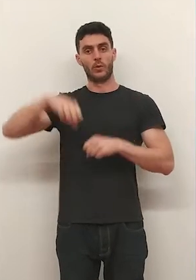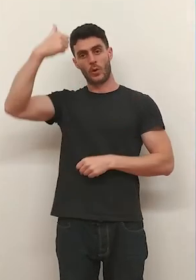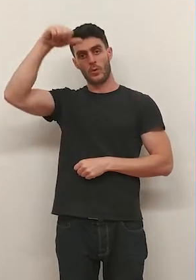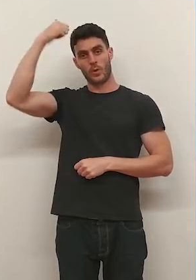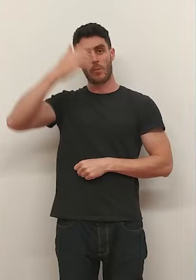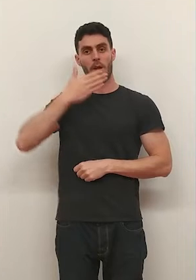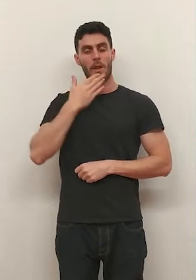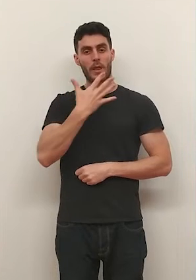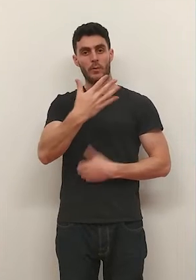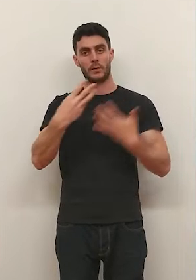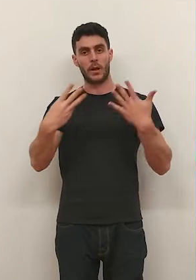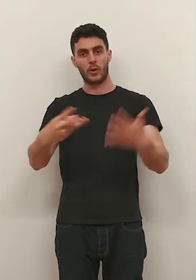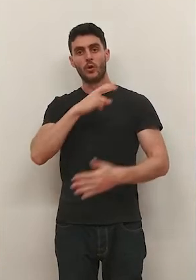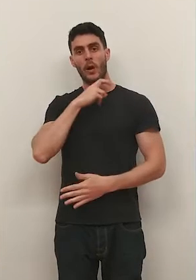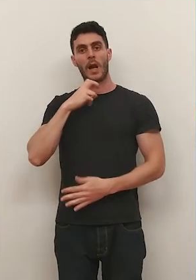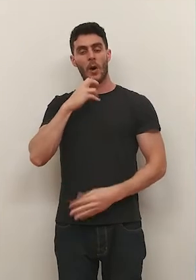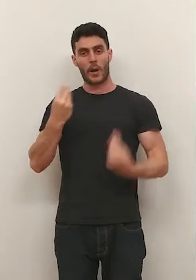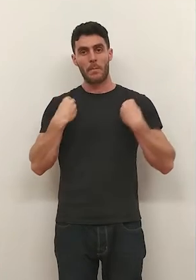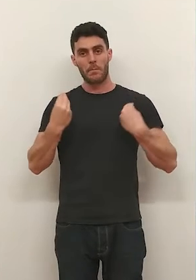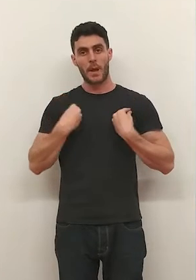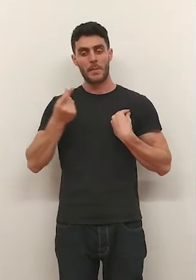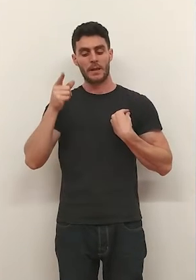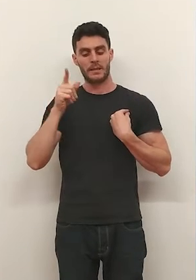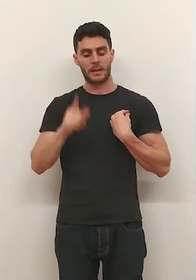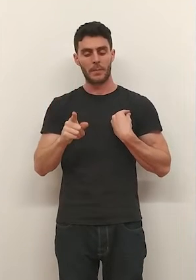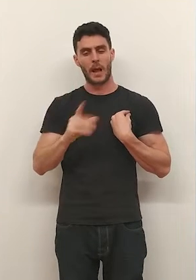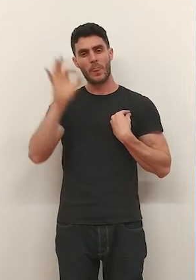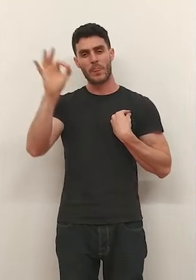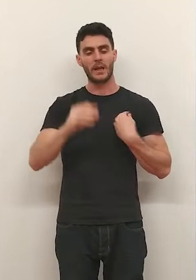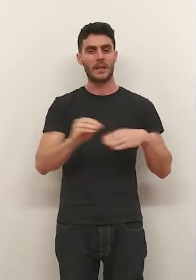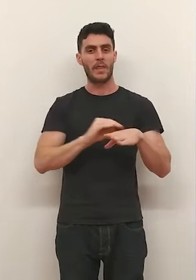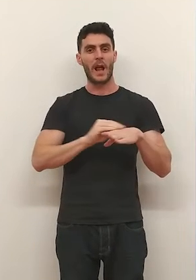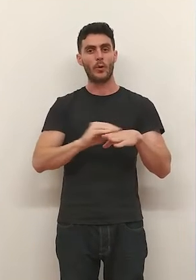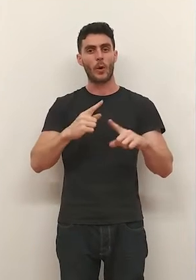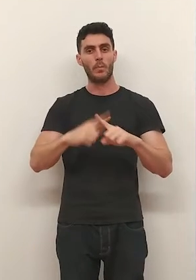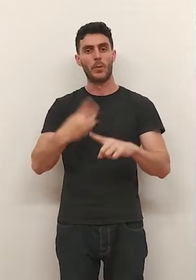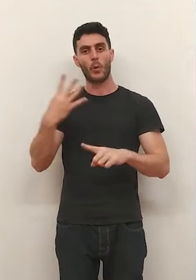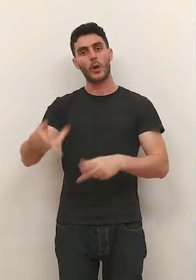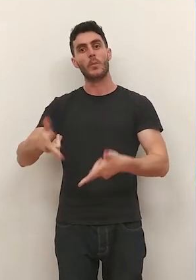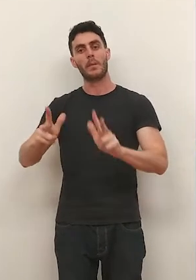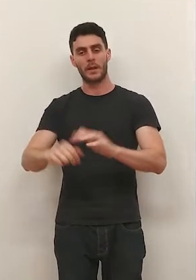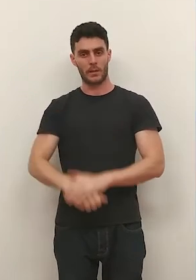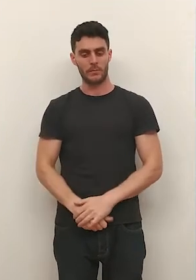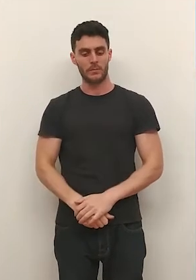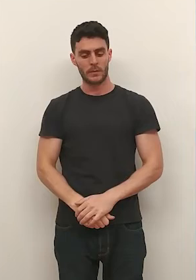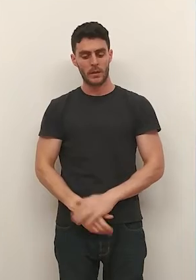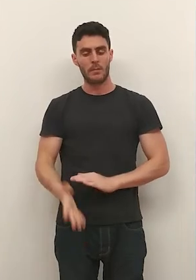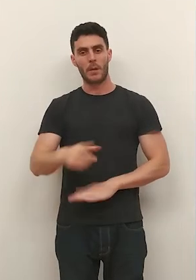es un hombre de 58 años, vecino de Calahorra, y que arrojó una tasa de alcohol 4 veces superior a la permitida. Fue en torno a las 6 de